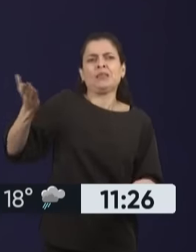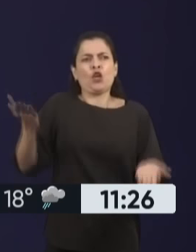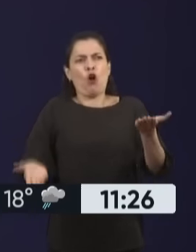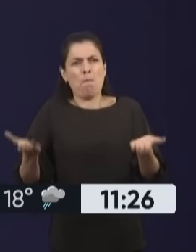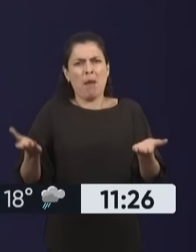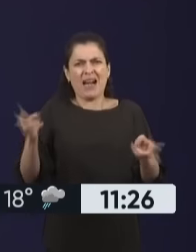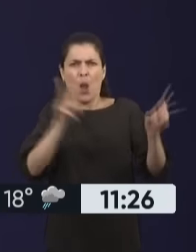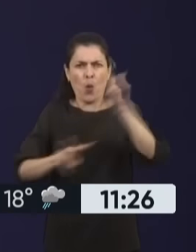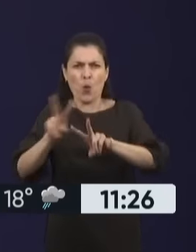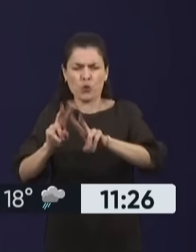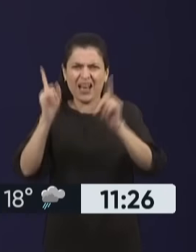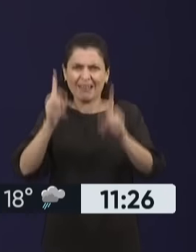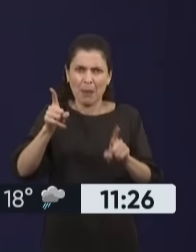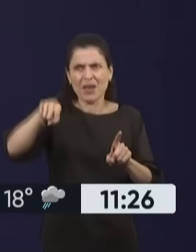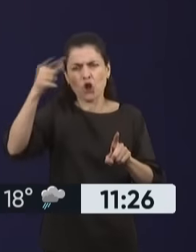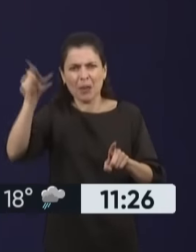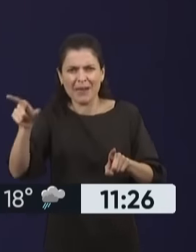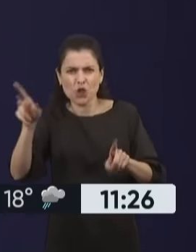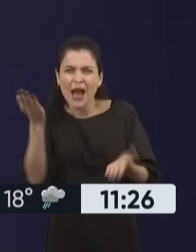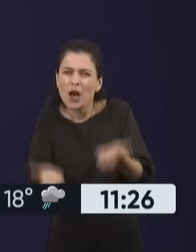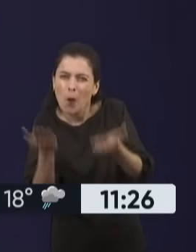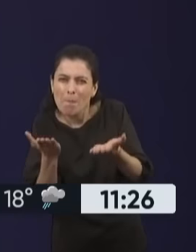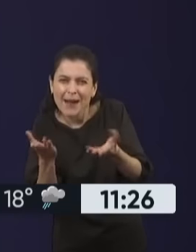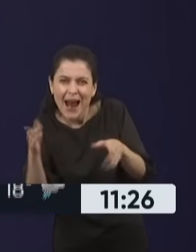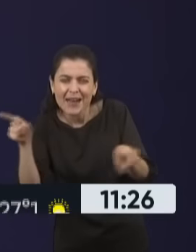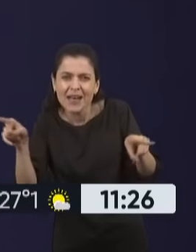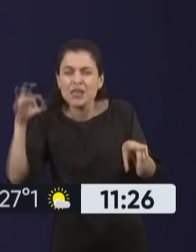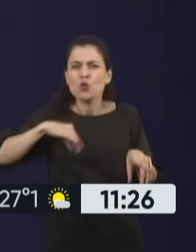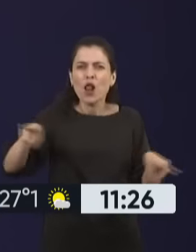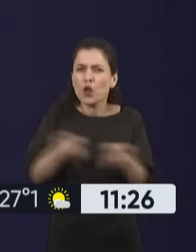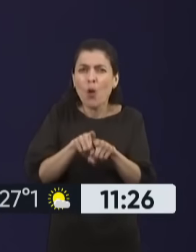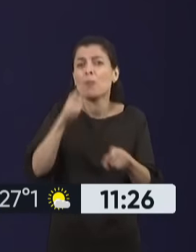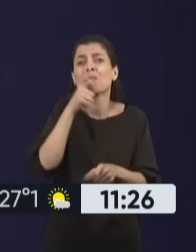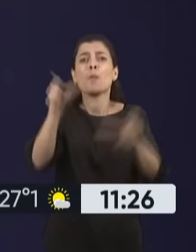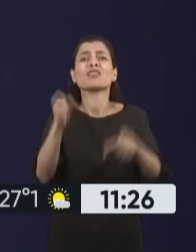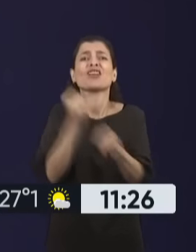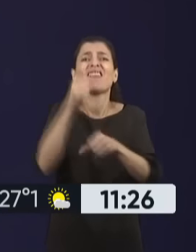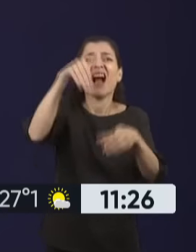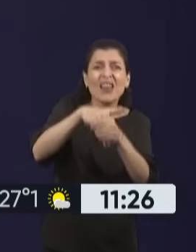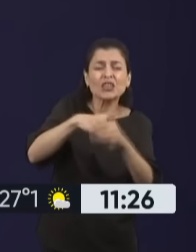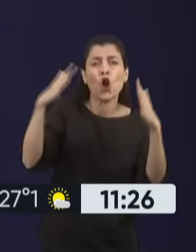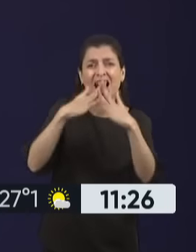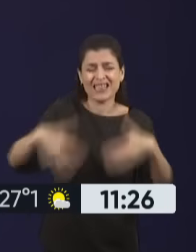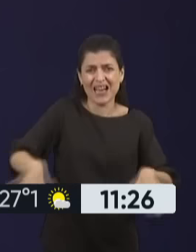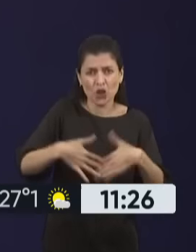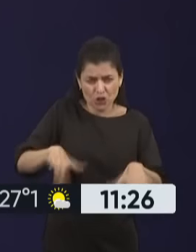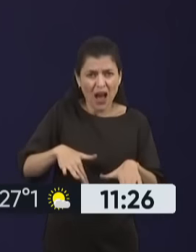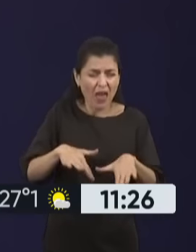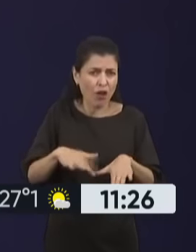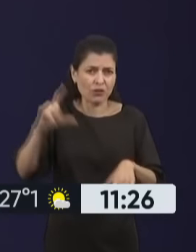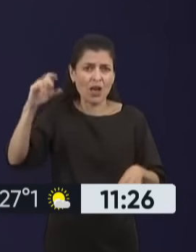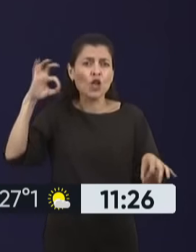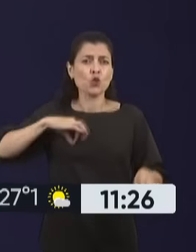cuando en realidad hay sueldos que mismo en esta casa rosada digo no que son sueldos que están muy por debajo de ese